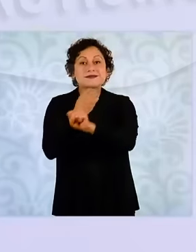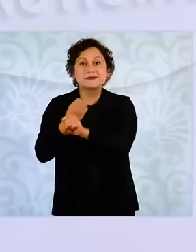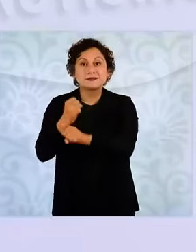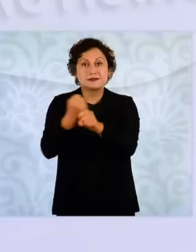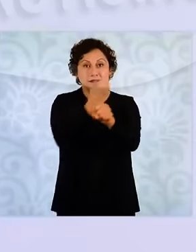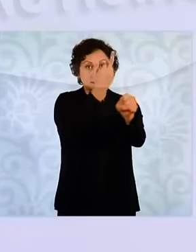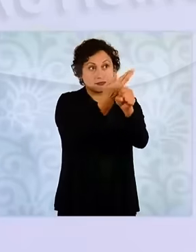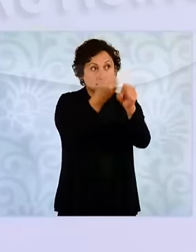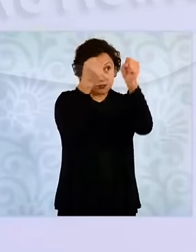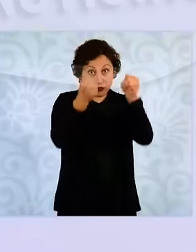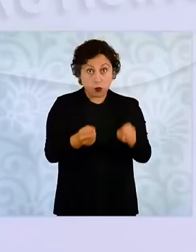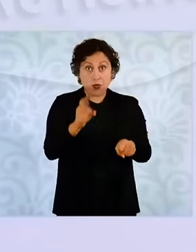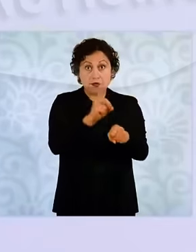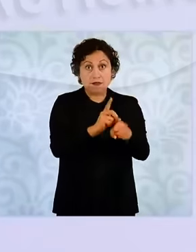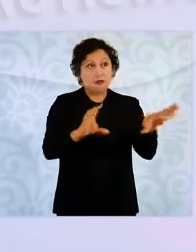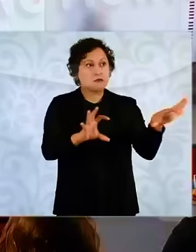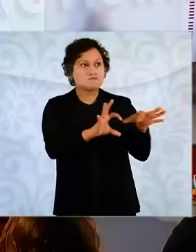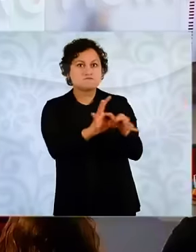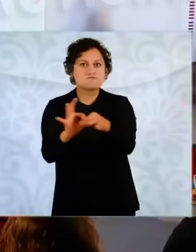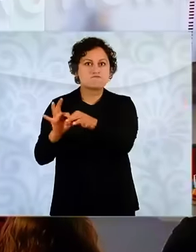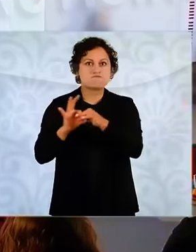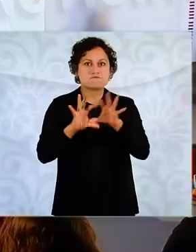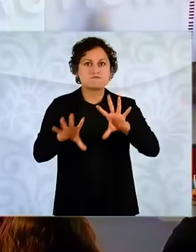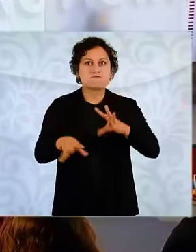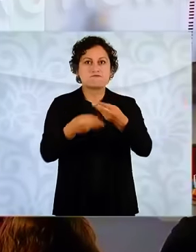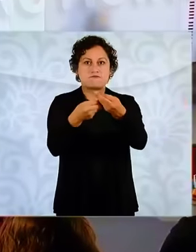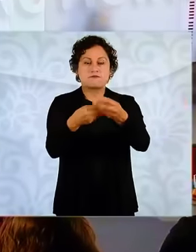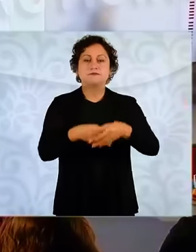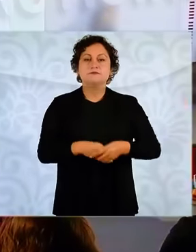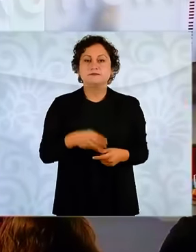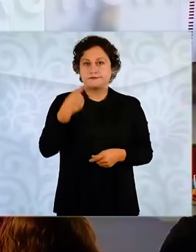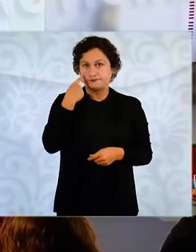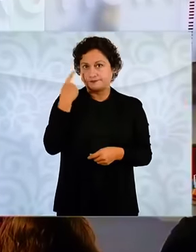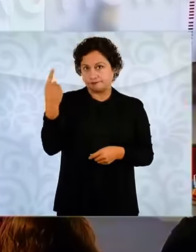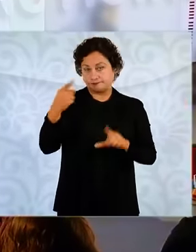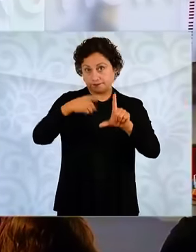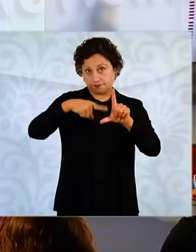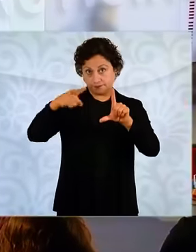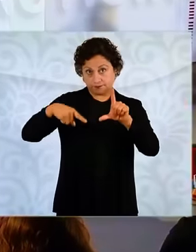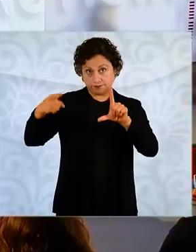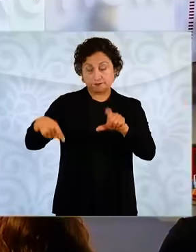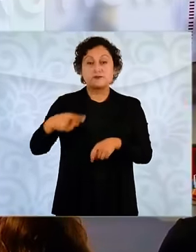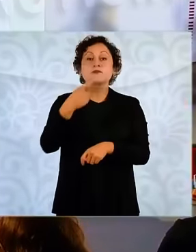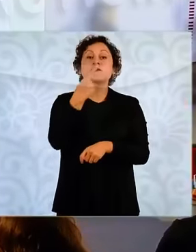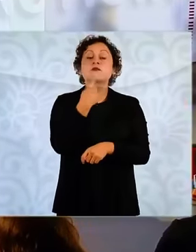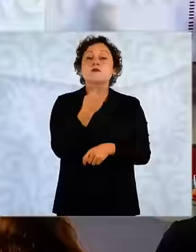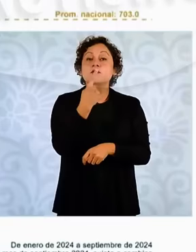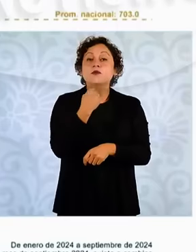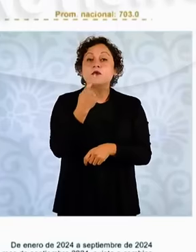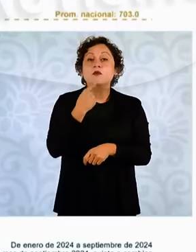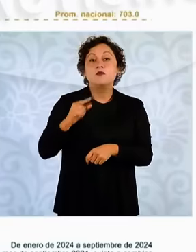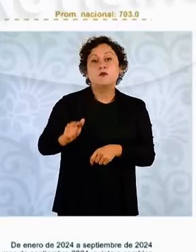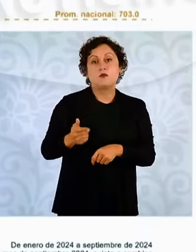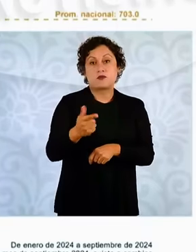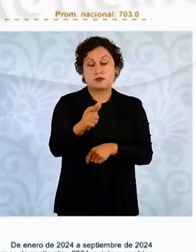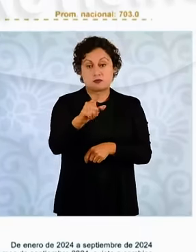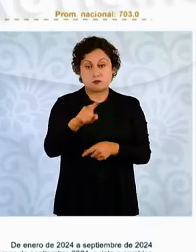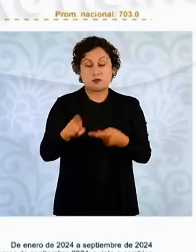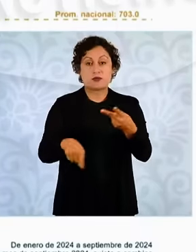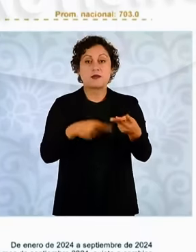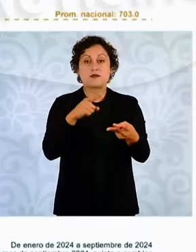Estatales. Esta es la gráfica, fíjense, el rojo Guanajuato, Baja